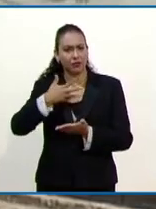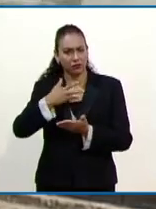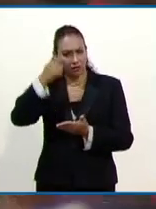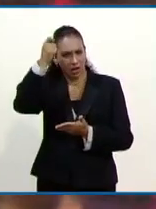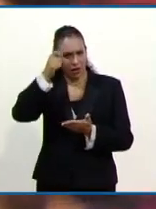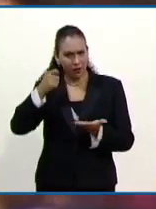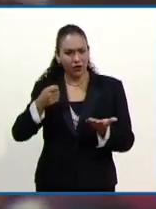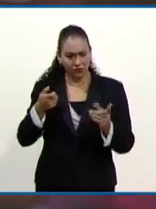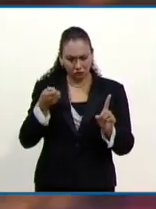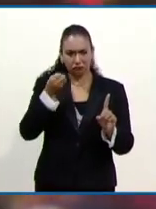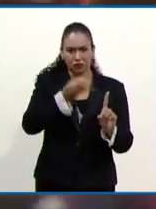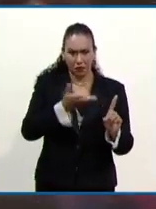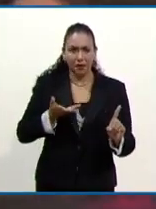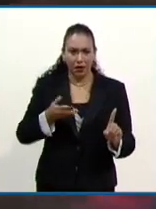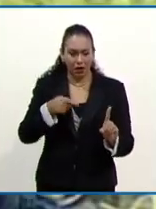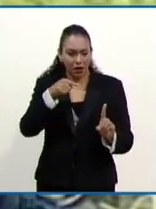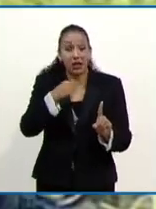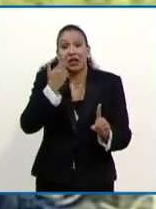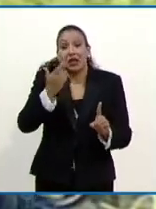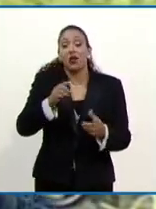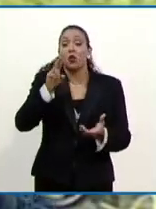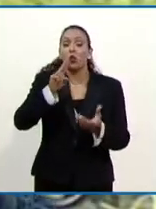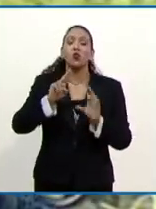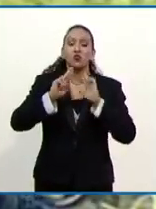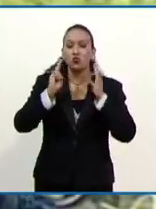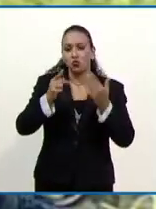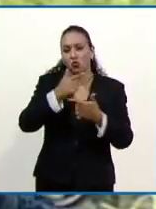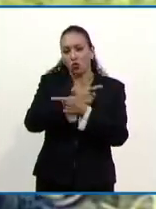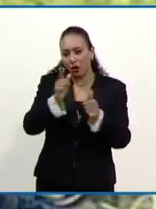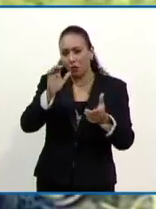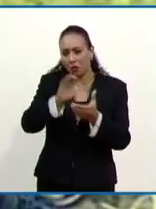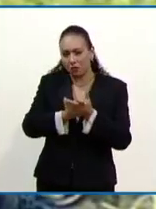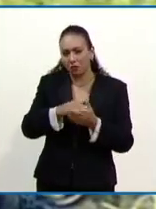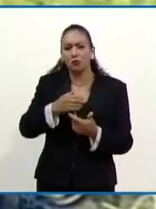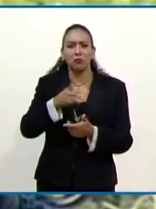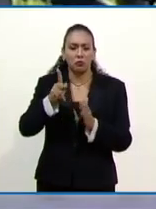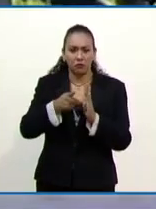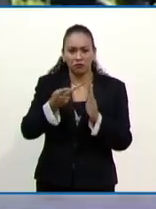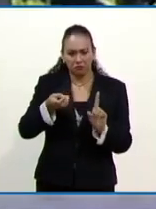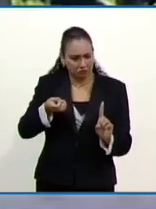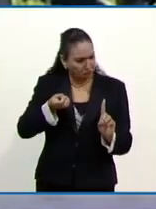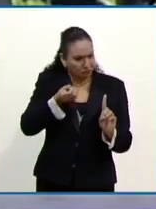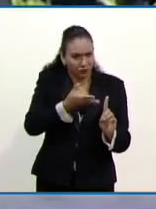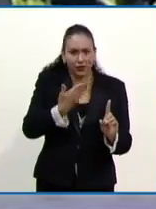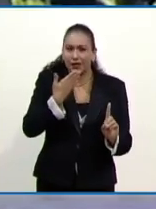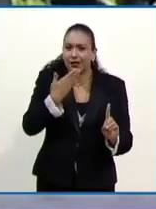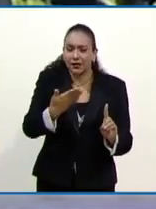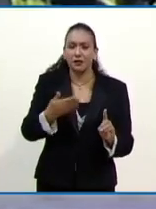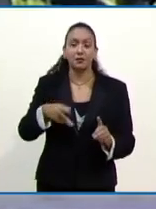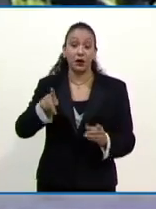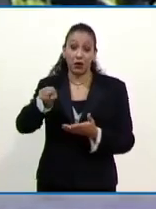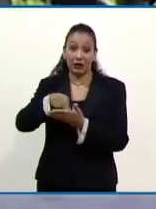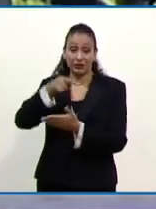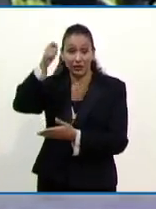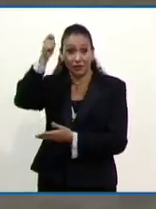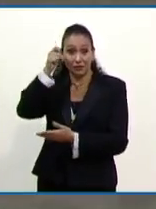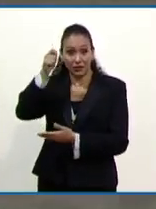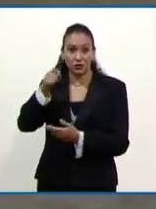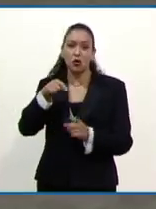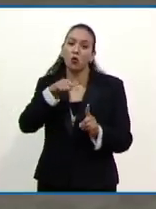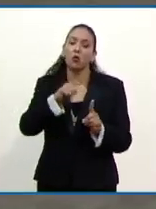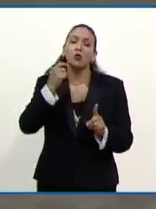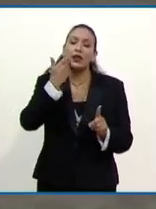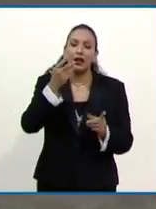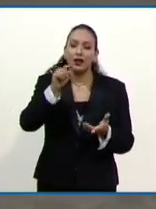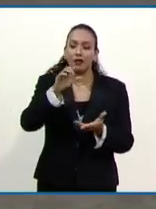libre desarrollo de la personalidad, decidan un nuevo proyecto de vida. De esta manera concluyó que cancelar la pensión por viudez cuando la viuda o viudo